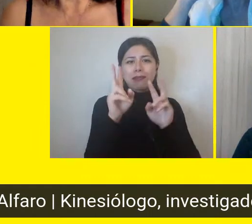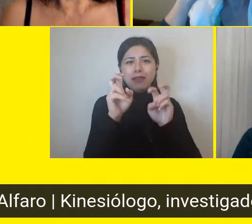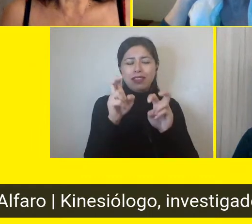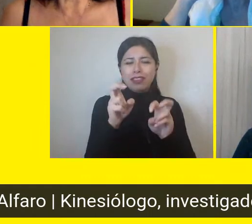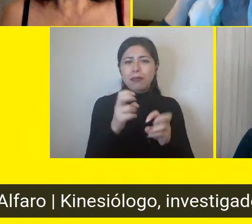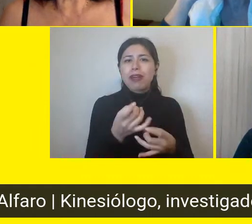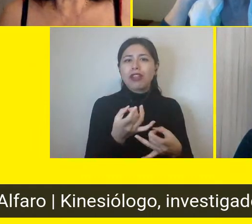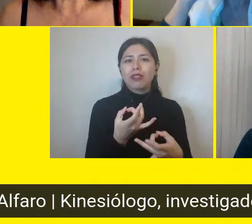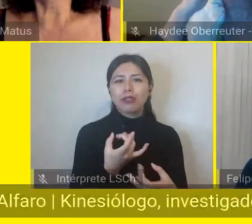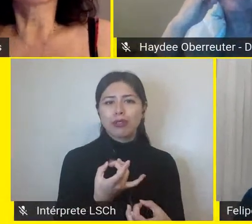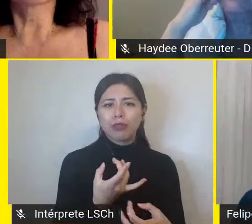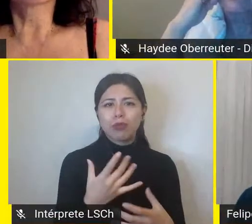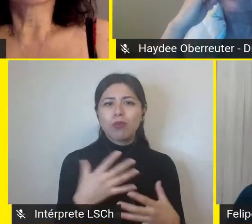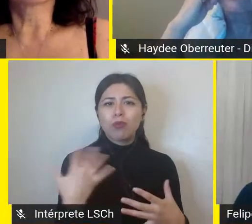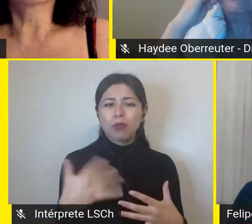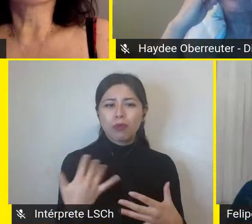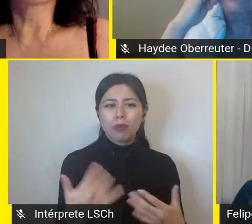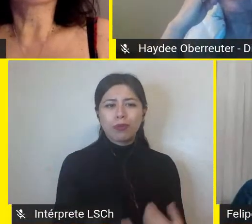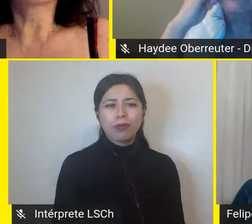mucho.